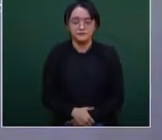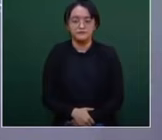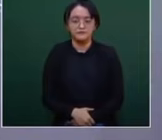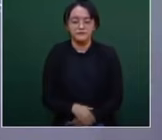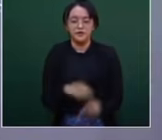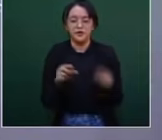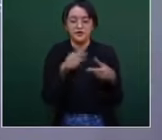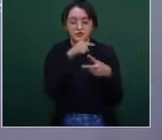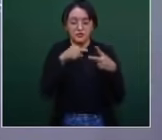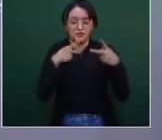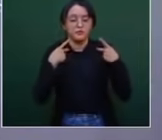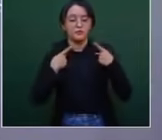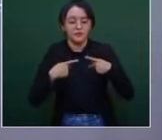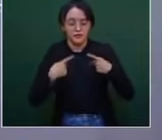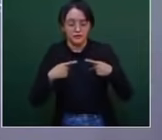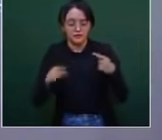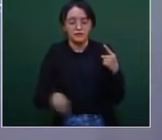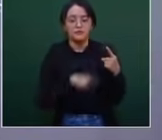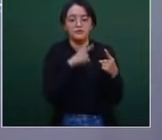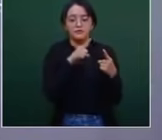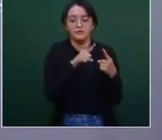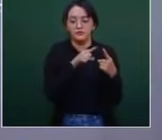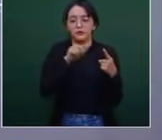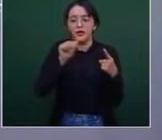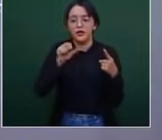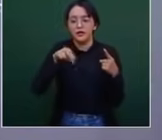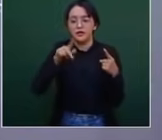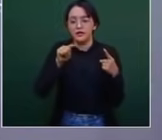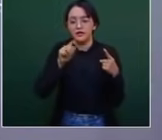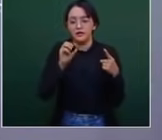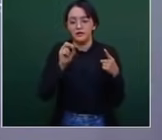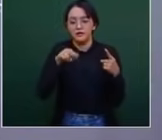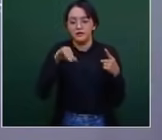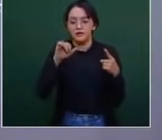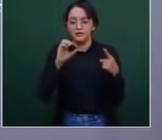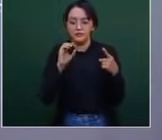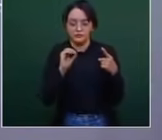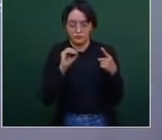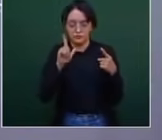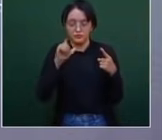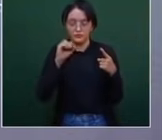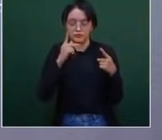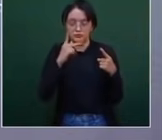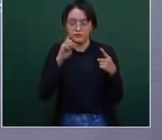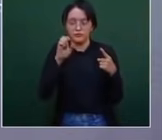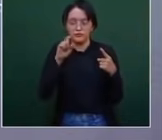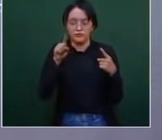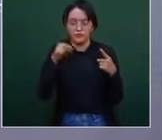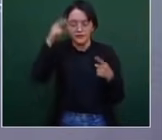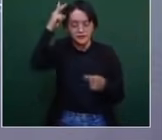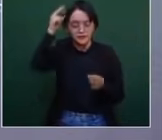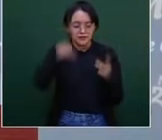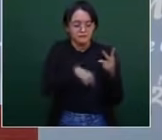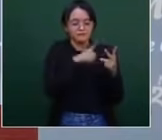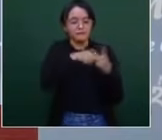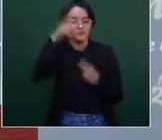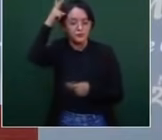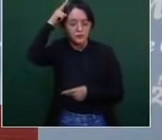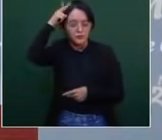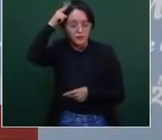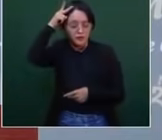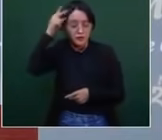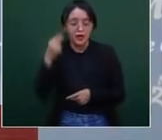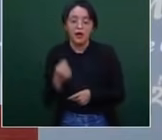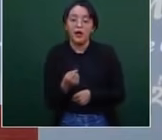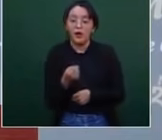Antonio López de Santa Anna y Porfirio Díaz. Santa Anna, 11 veces presidente de